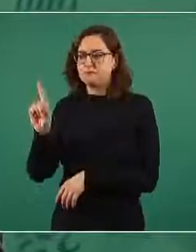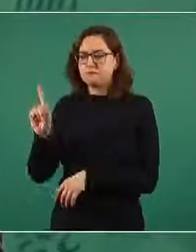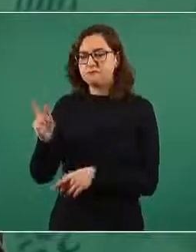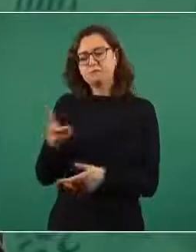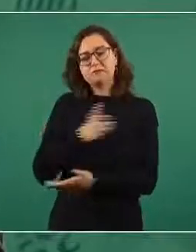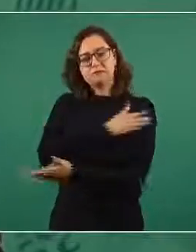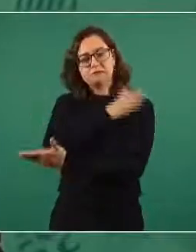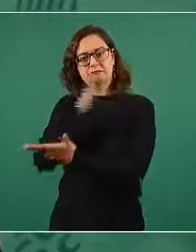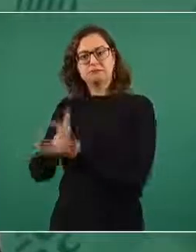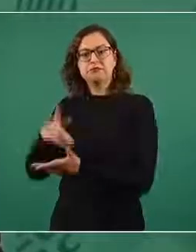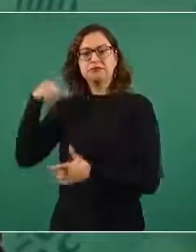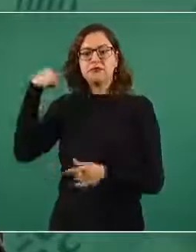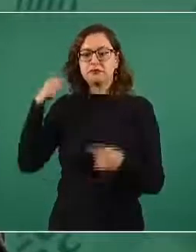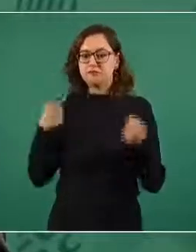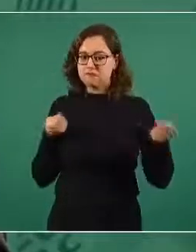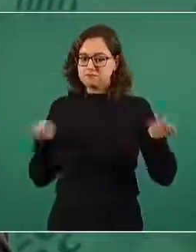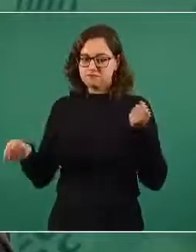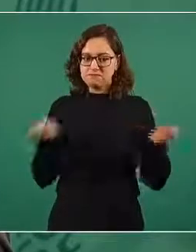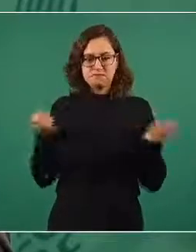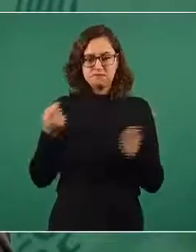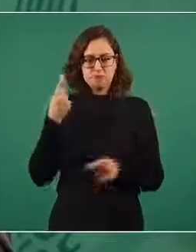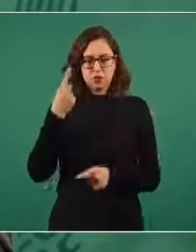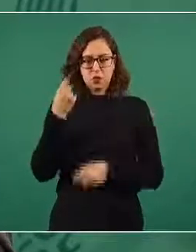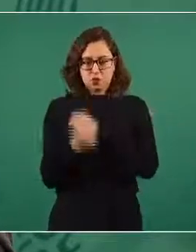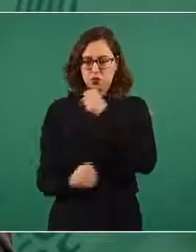Tabasco como un año